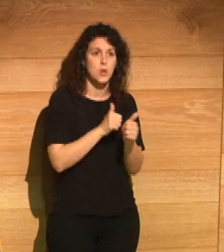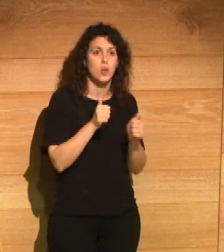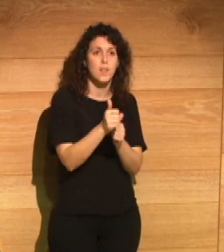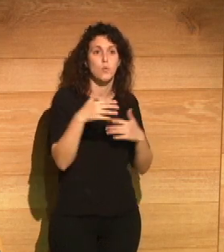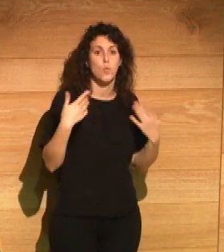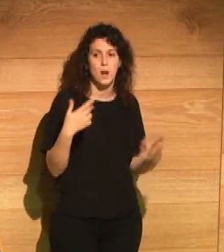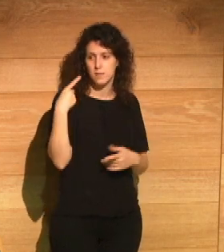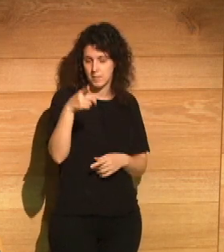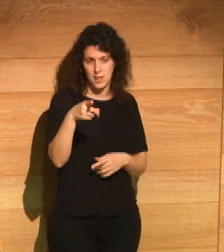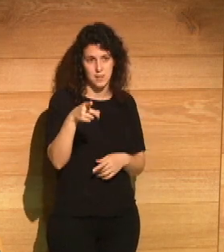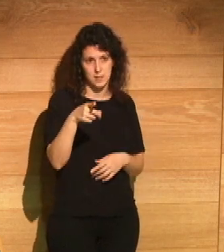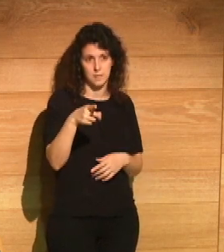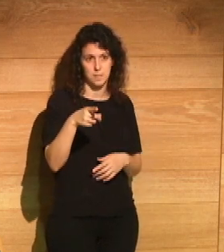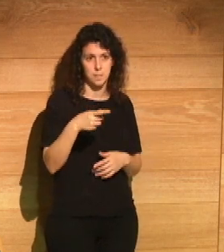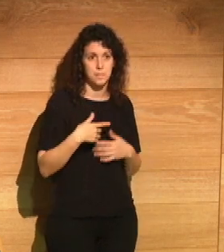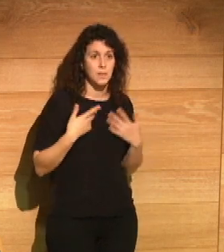esa, digamos,